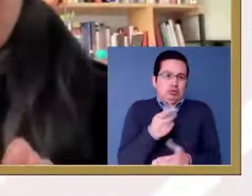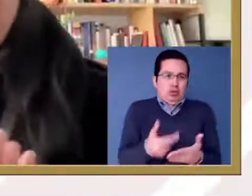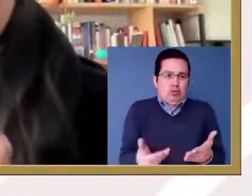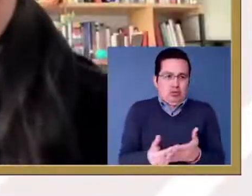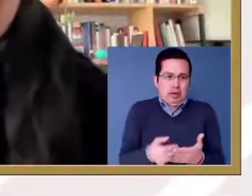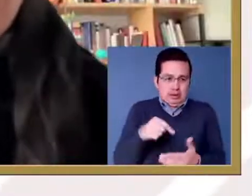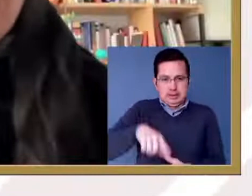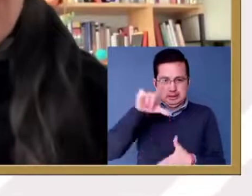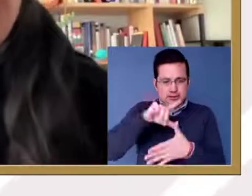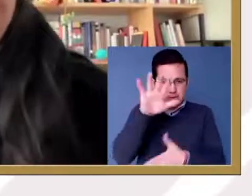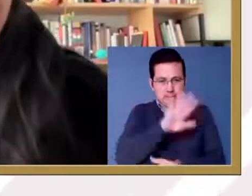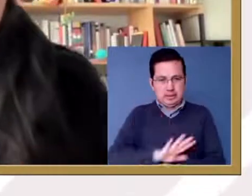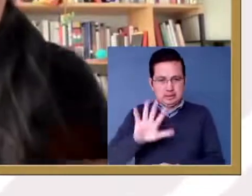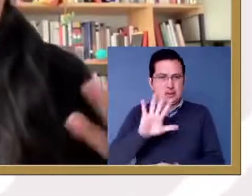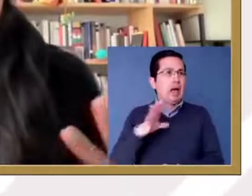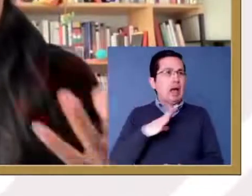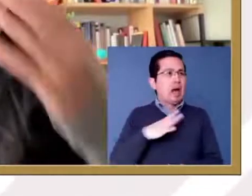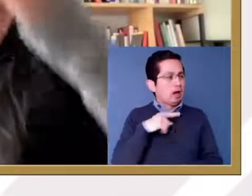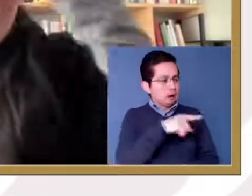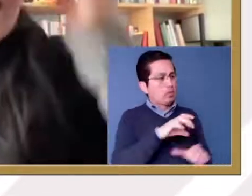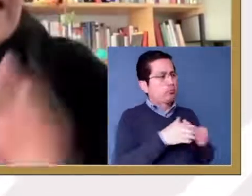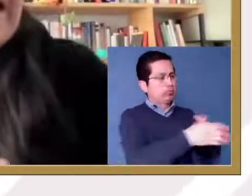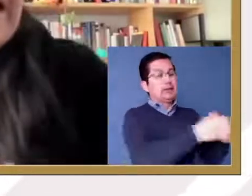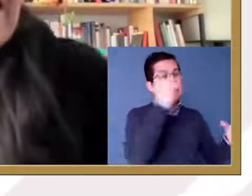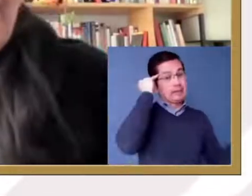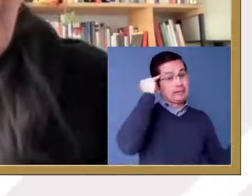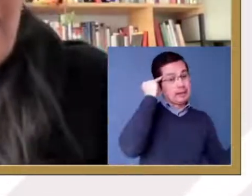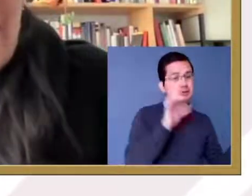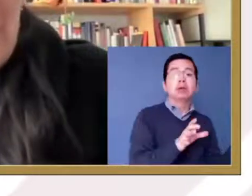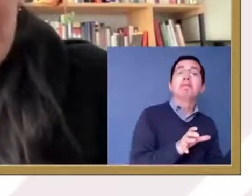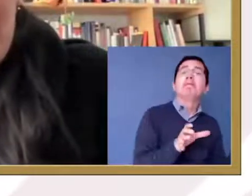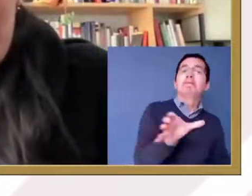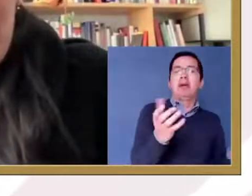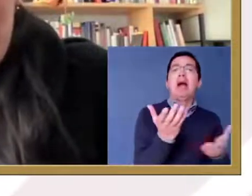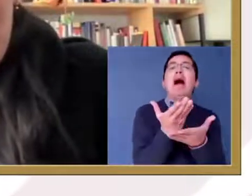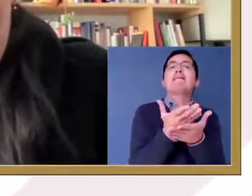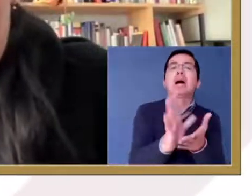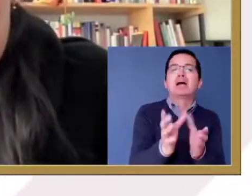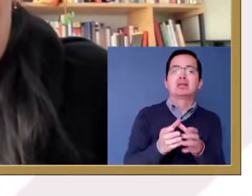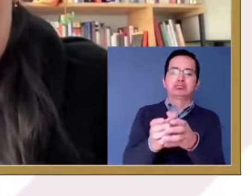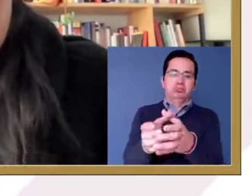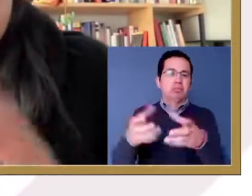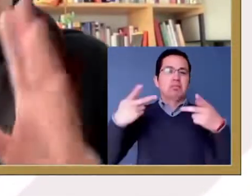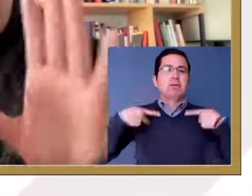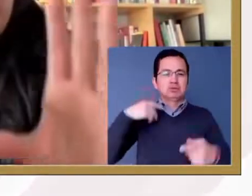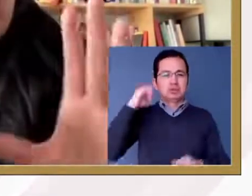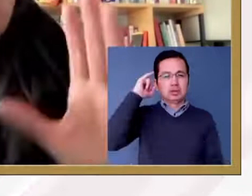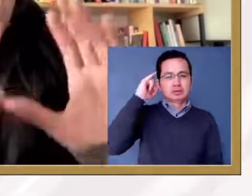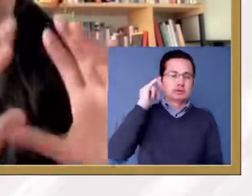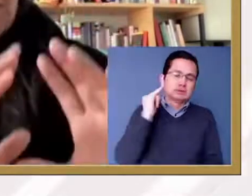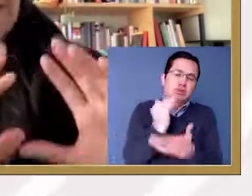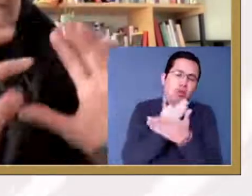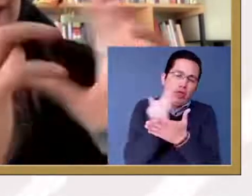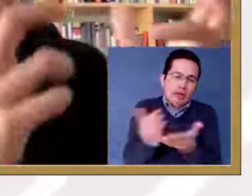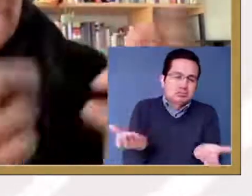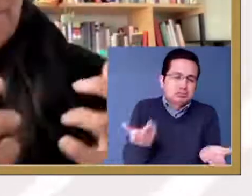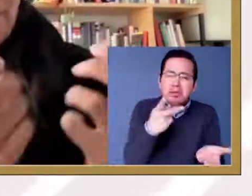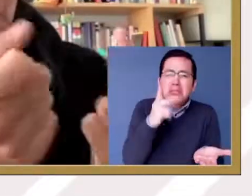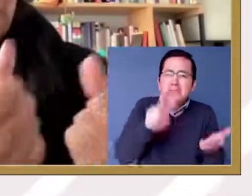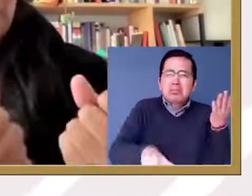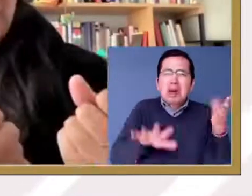son, digamos, las mismas personas, ¿cierto? Somos las mismas personas. Ahora, digamos, al margen un poco también